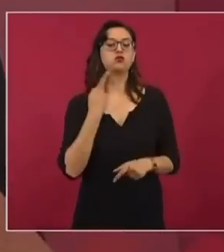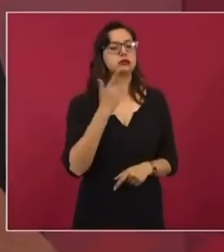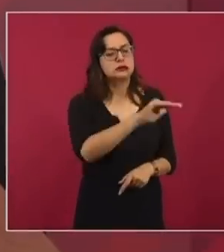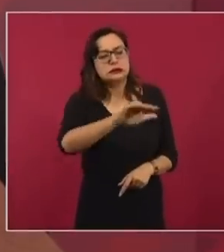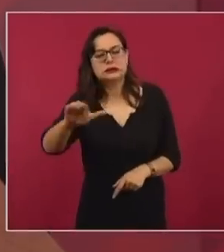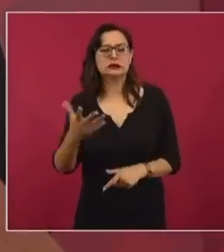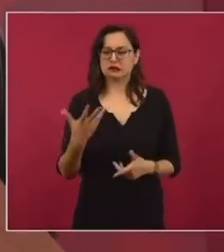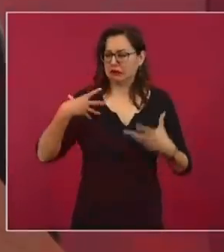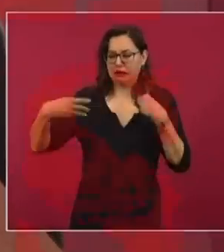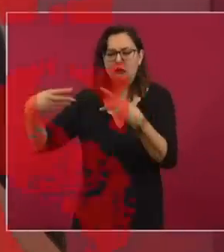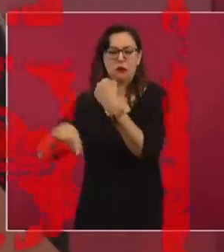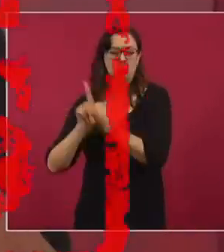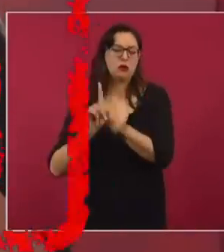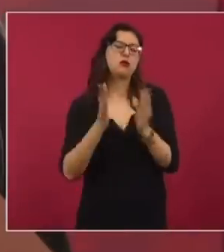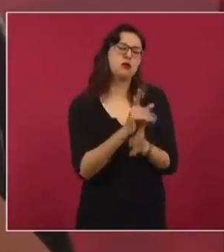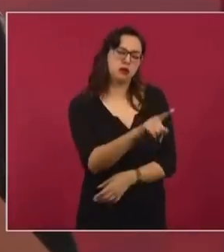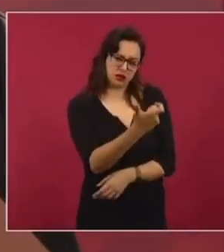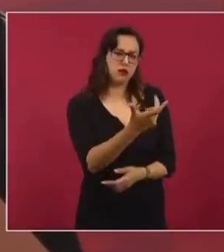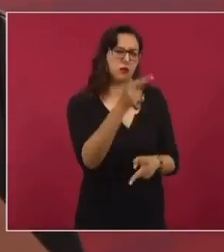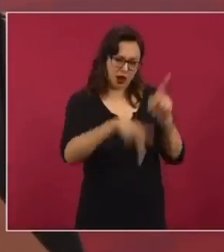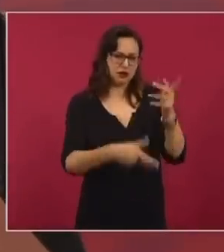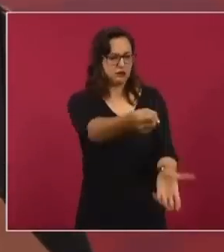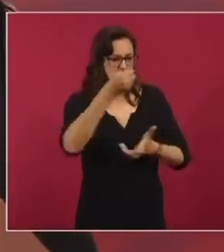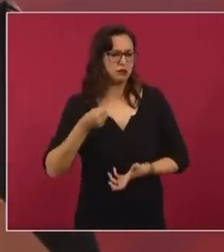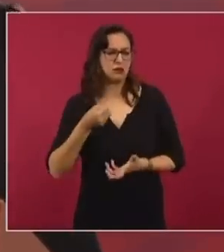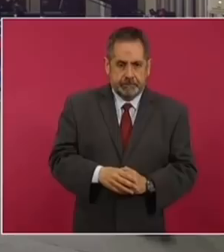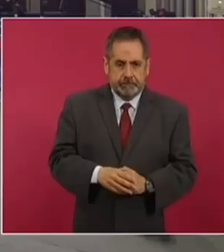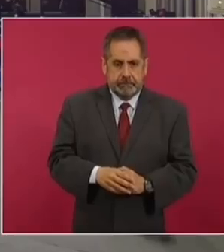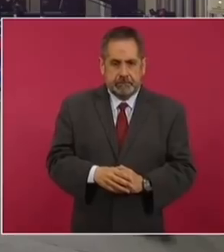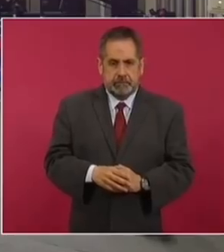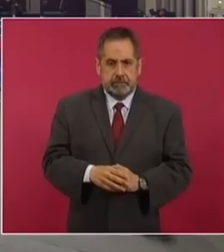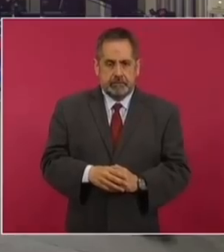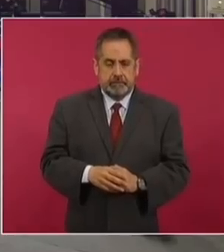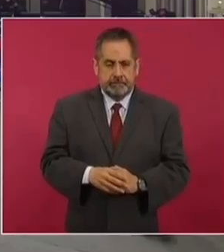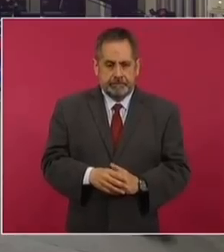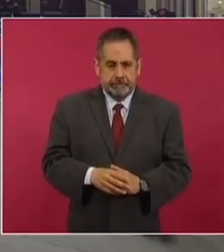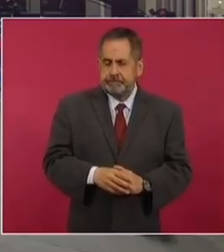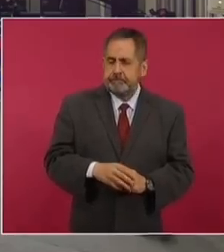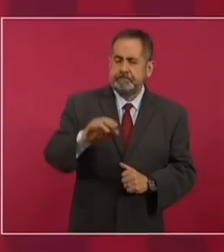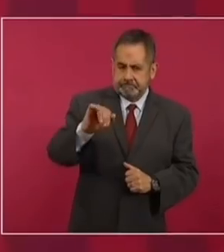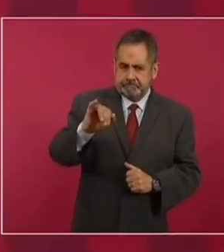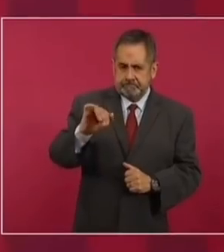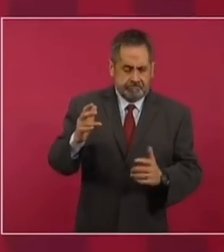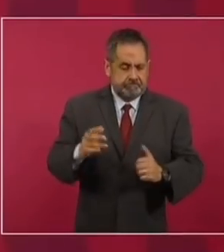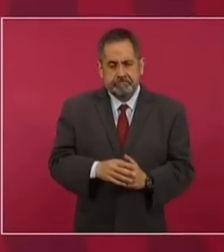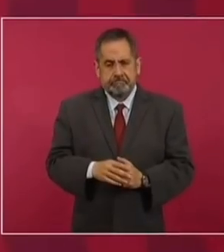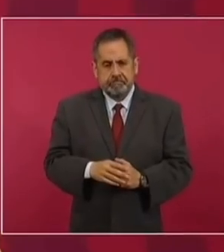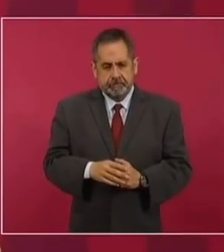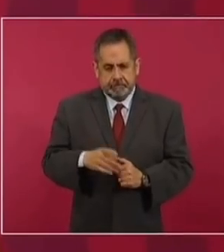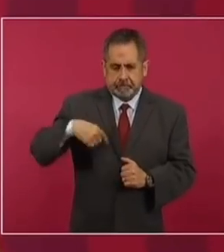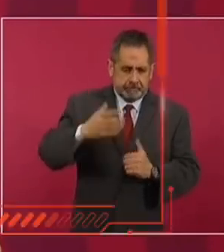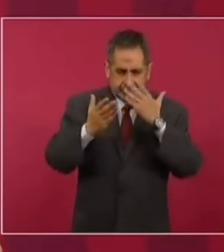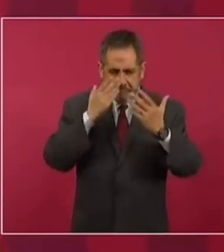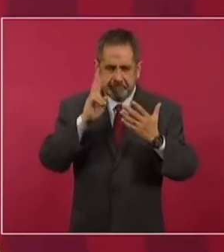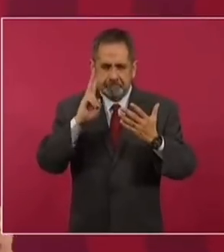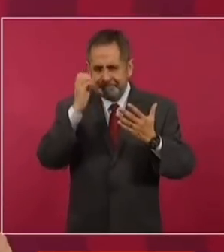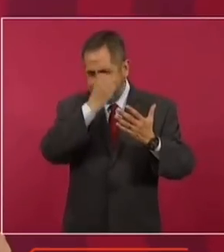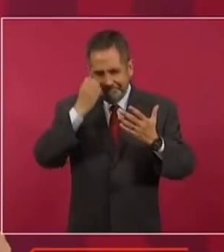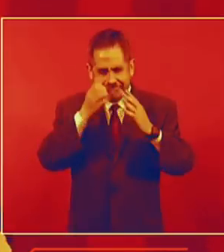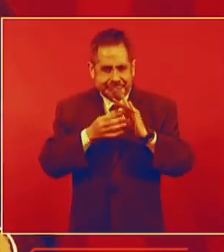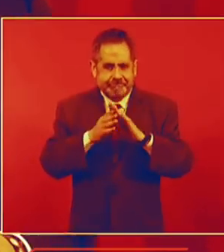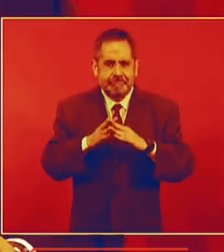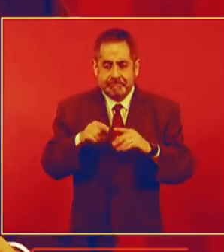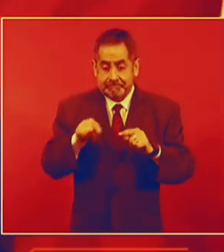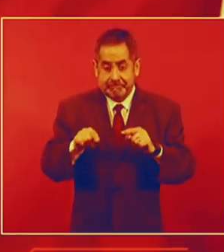Tienen mucho, solo un partido devolvió 500 millones. Sí, vamos a analizar la posibilidad de